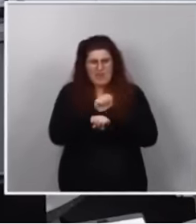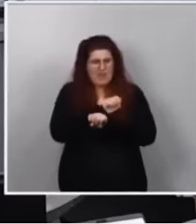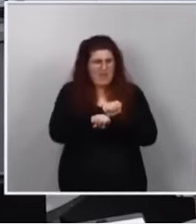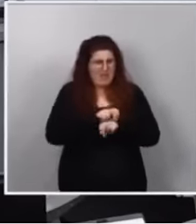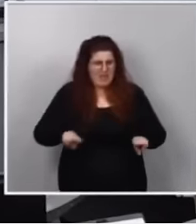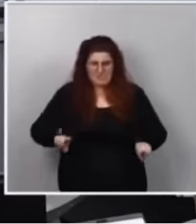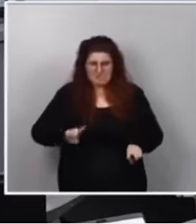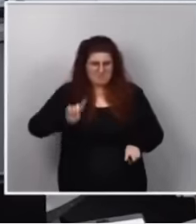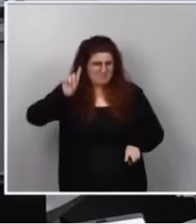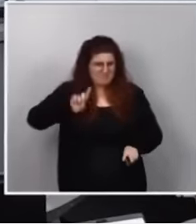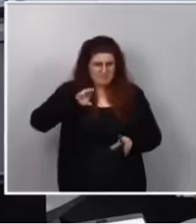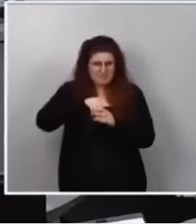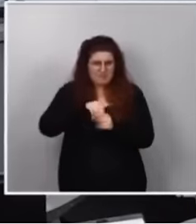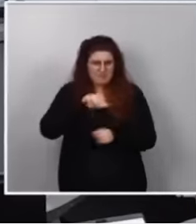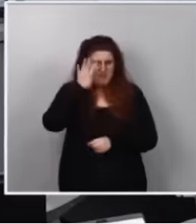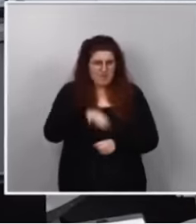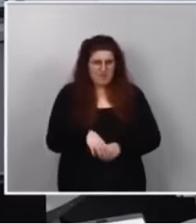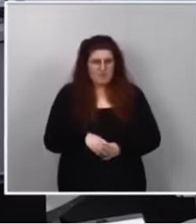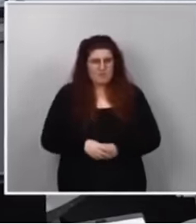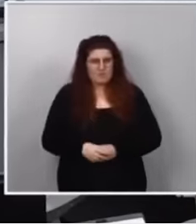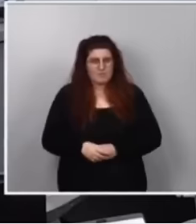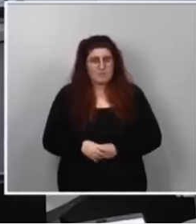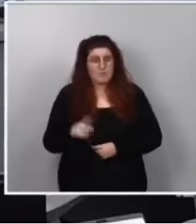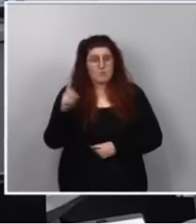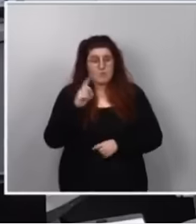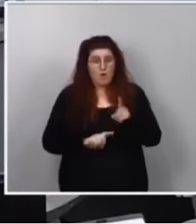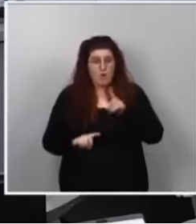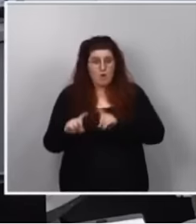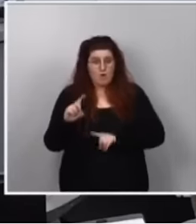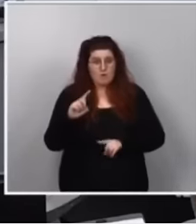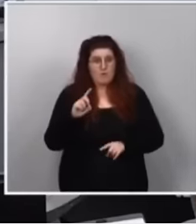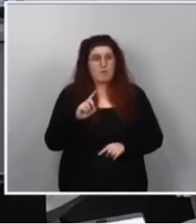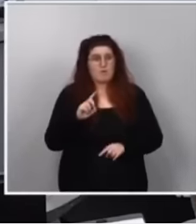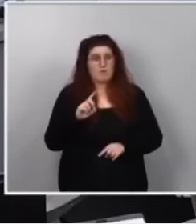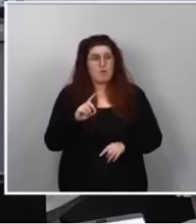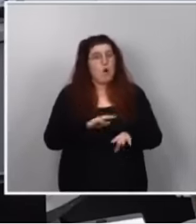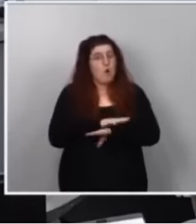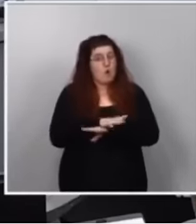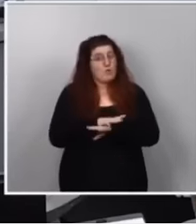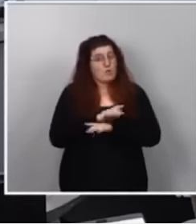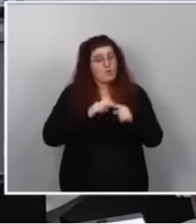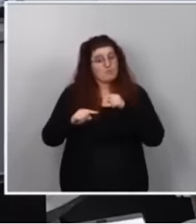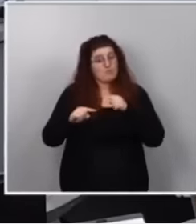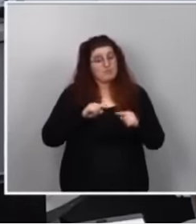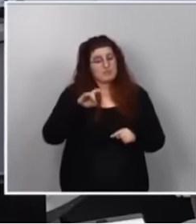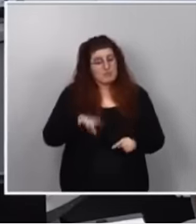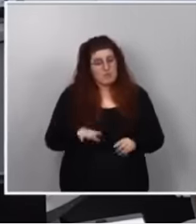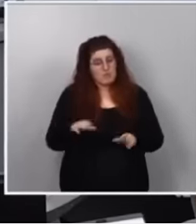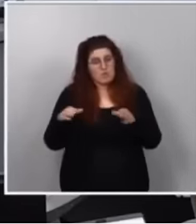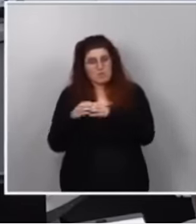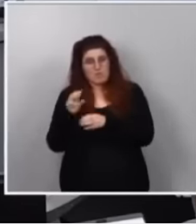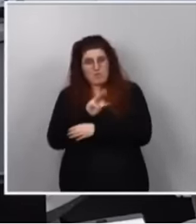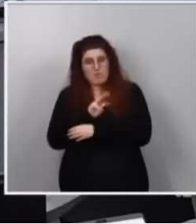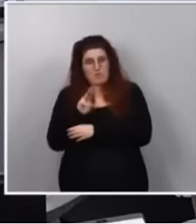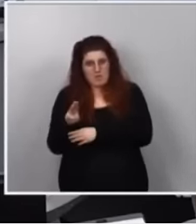Cataluña. Un problema, por cierto, que se generó bajo un gobierno del Partido Popular y que heredó